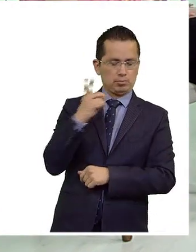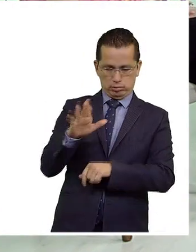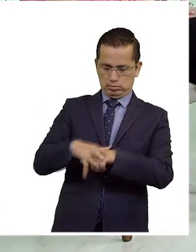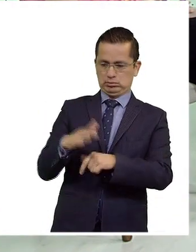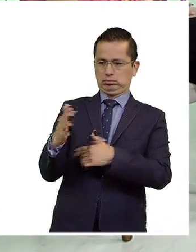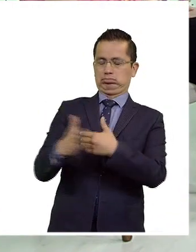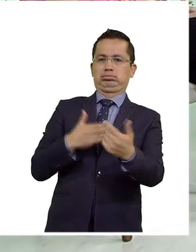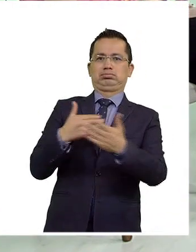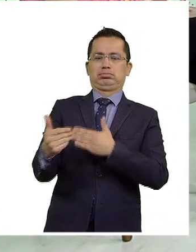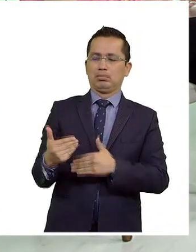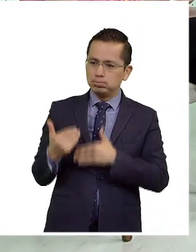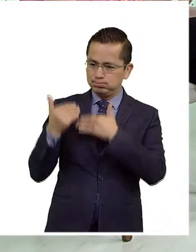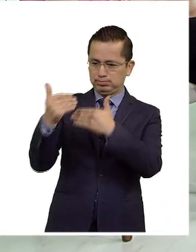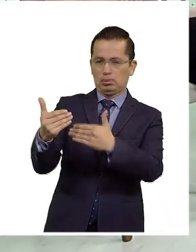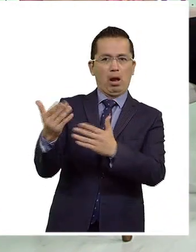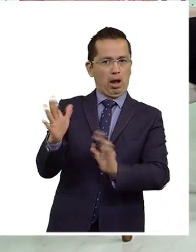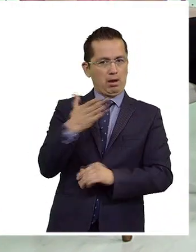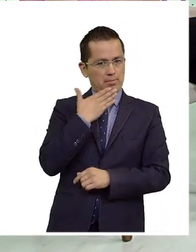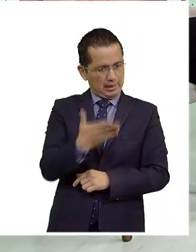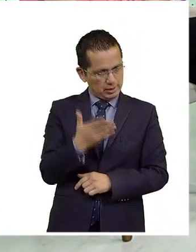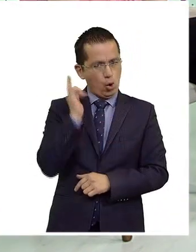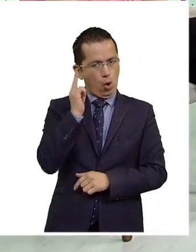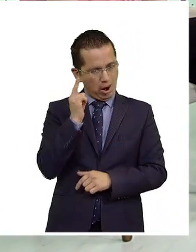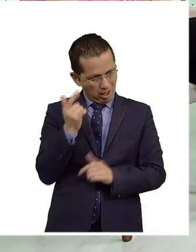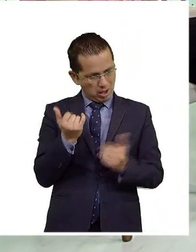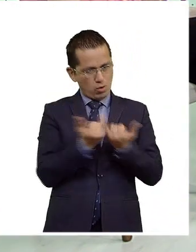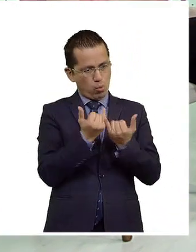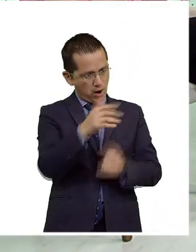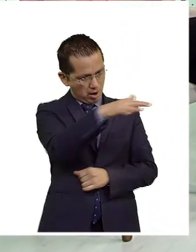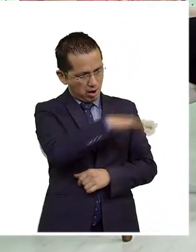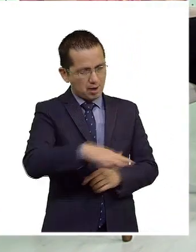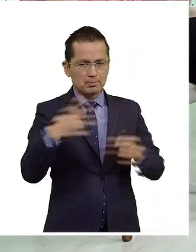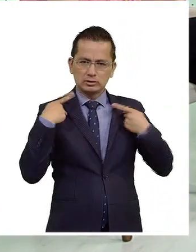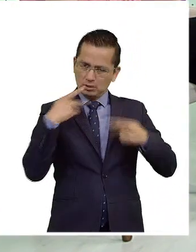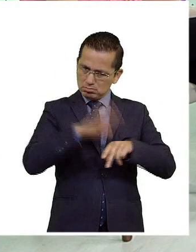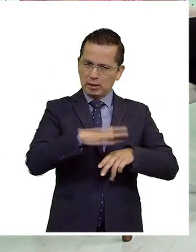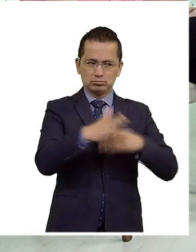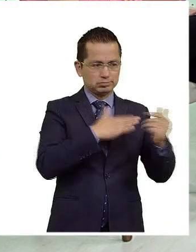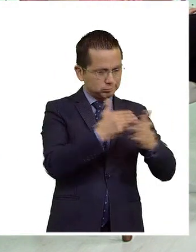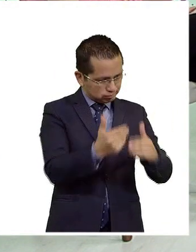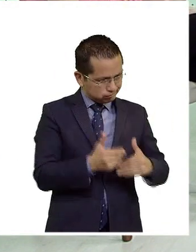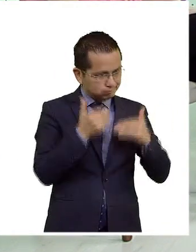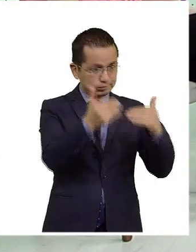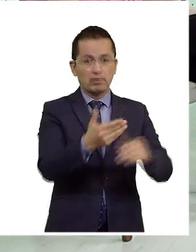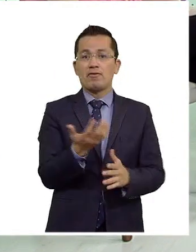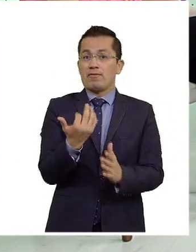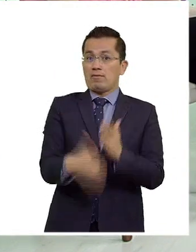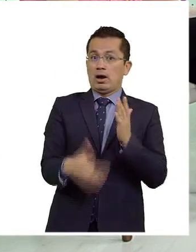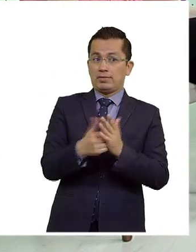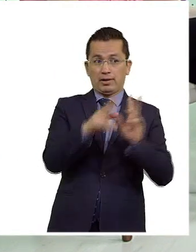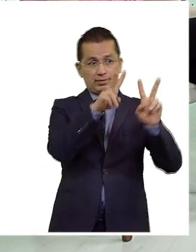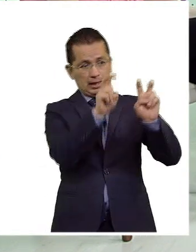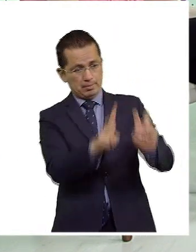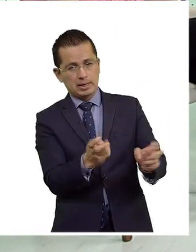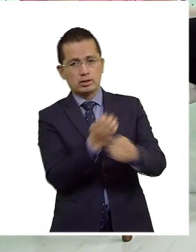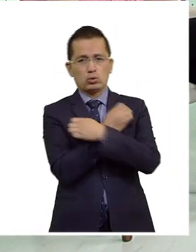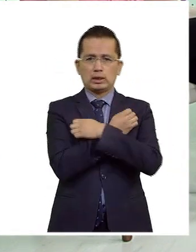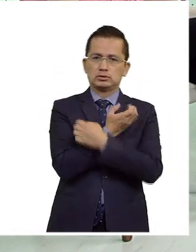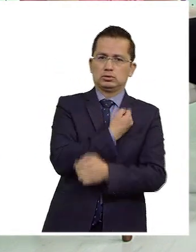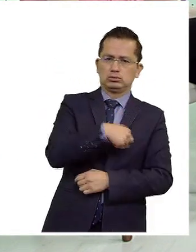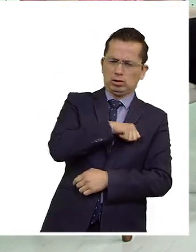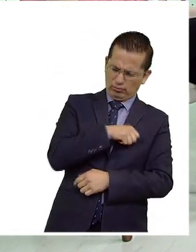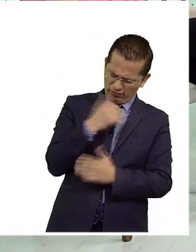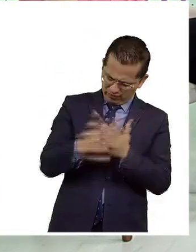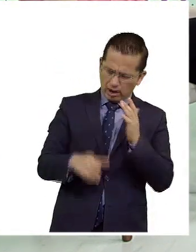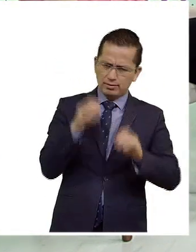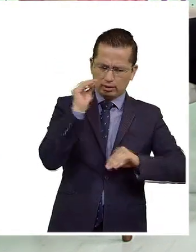una sociedad progresista, ¿no? Entonces hay mucho que cambiar en el tema de educación, salud. Hagámoslo. Sí. Sandra.